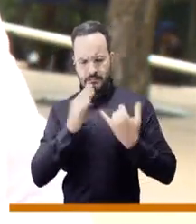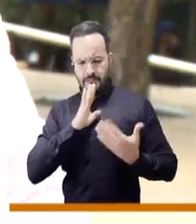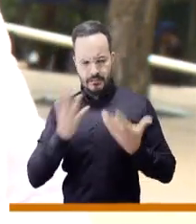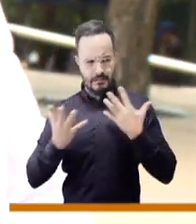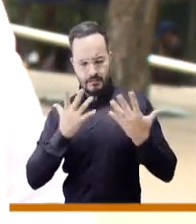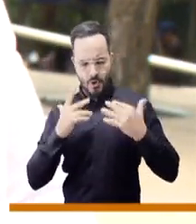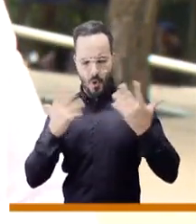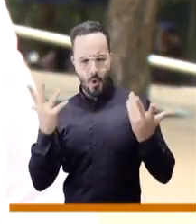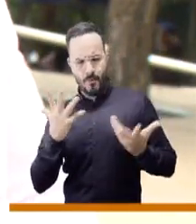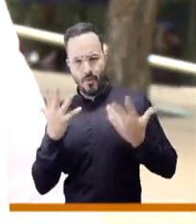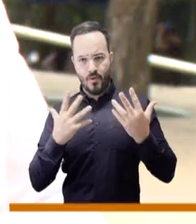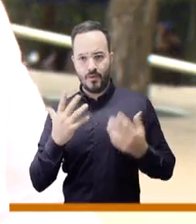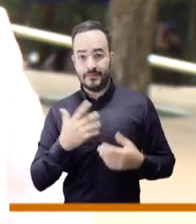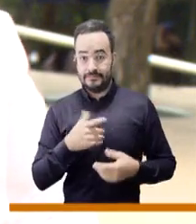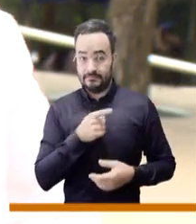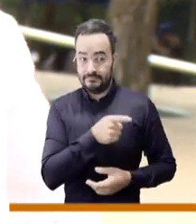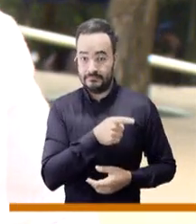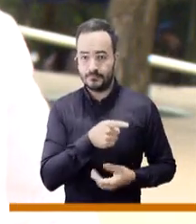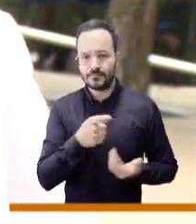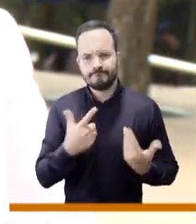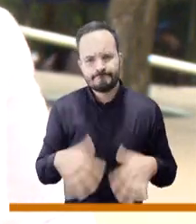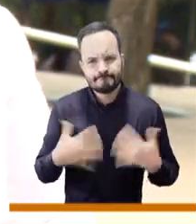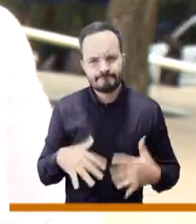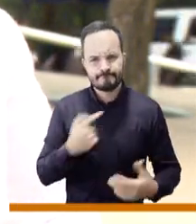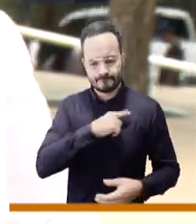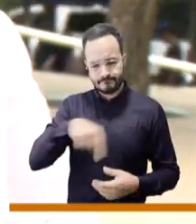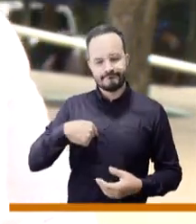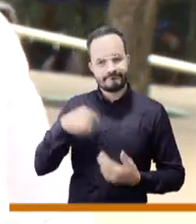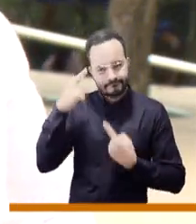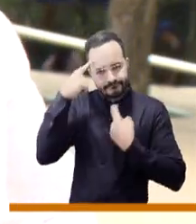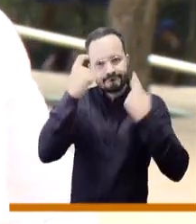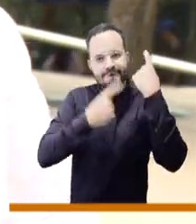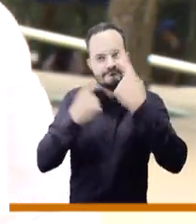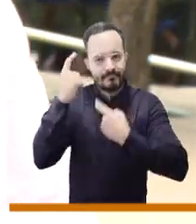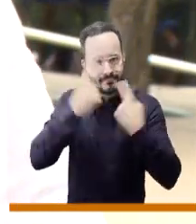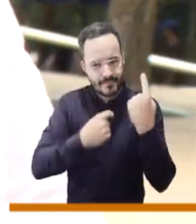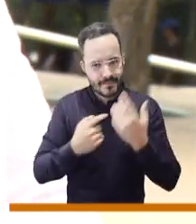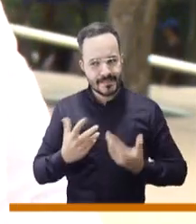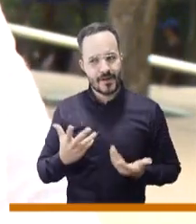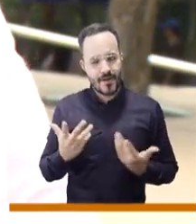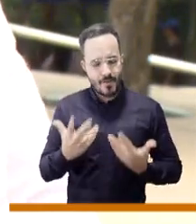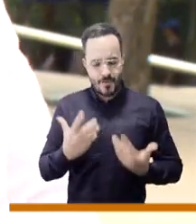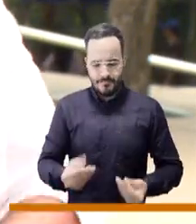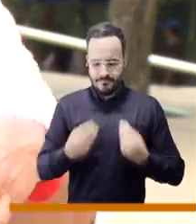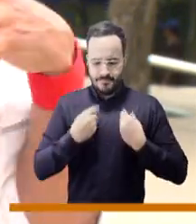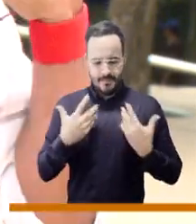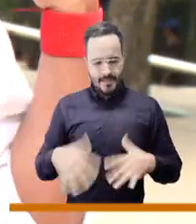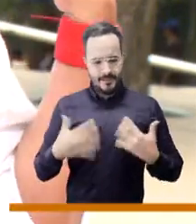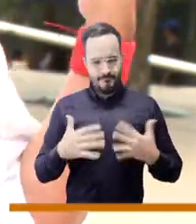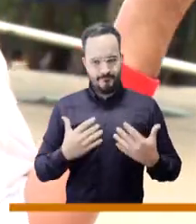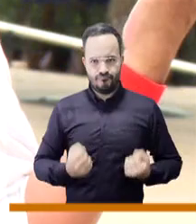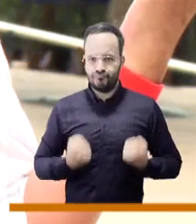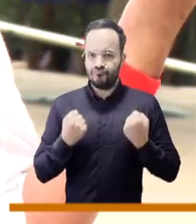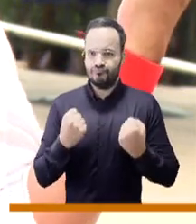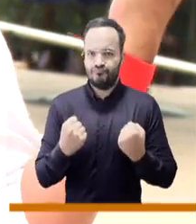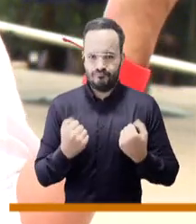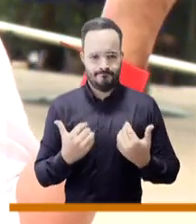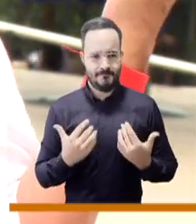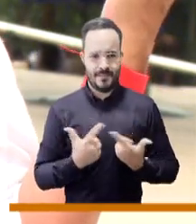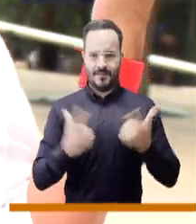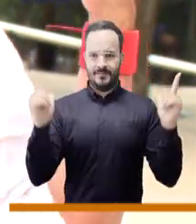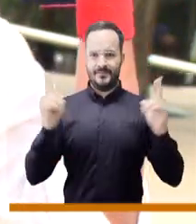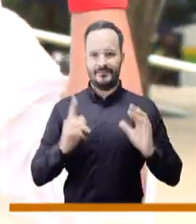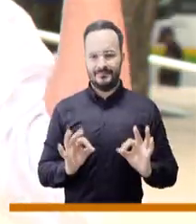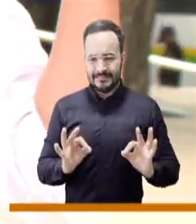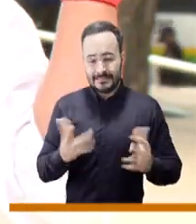diciendo que nos damos la libertad de construir nuestro cuerpo. Yo construyo mi cuerpo, me dejo el pelo largo, un poquito